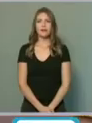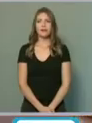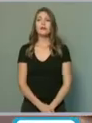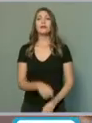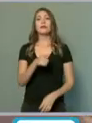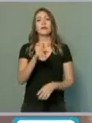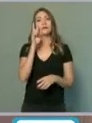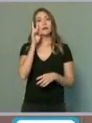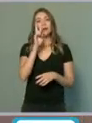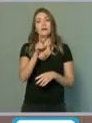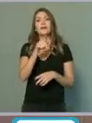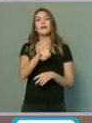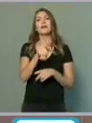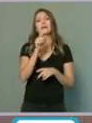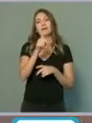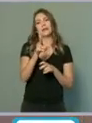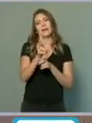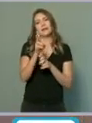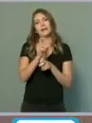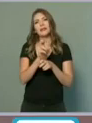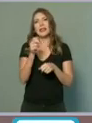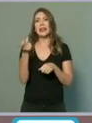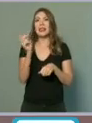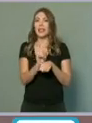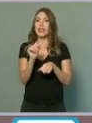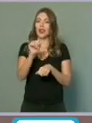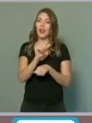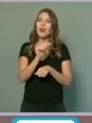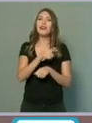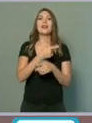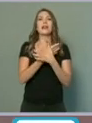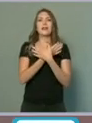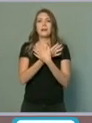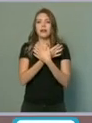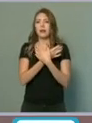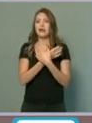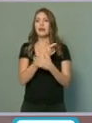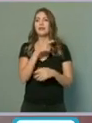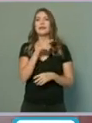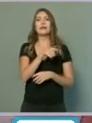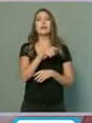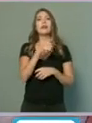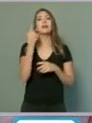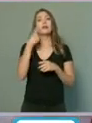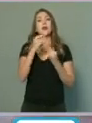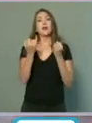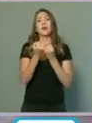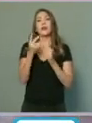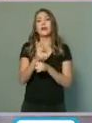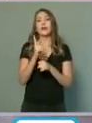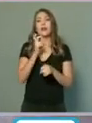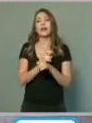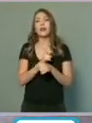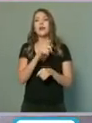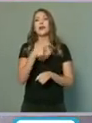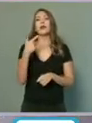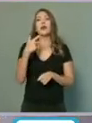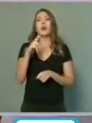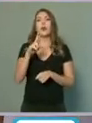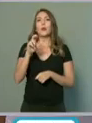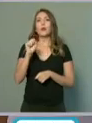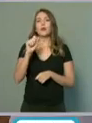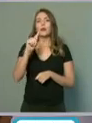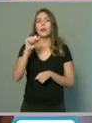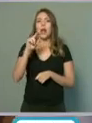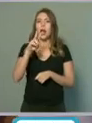bueno, ya están viendo en pantalla nuestras invitadas del día de hoy, unas mariposas, pero también están acompañadas de mi querido Gustavo Mascotas. Muchas